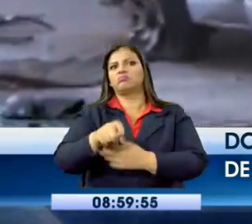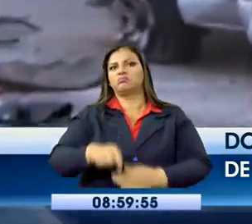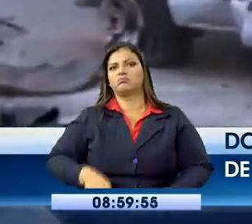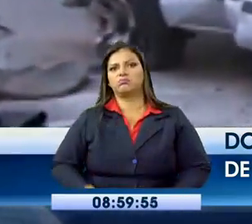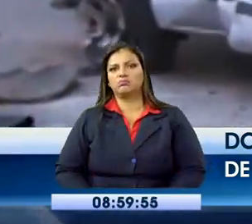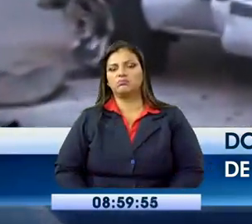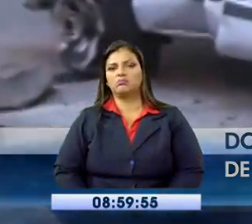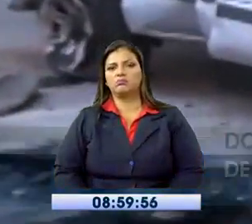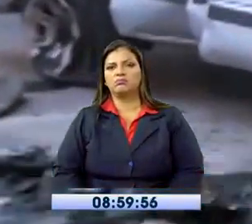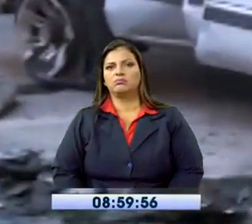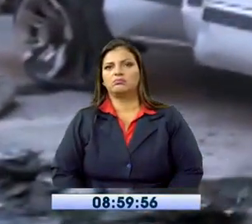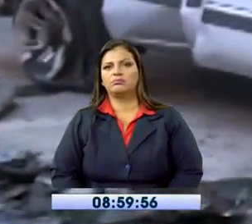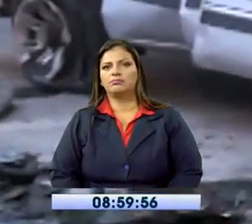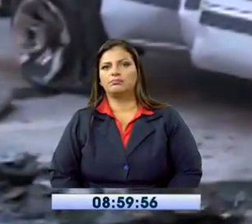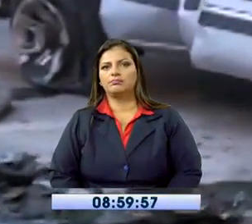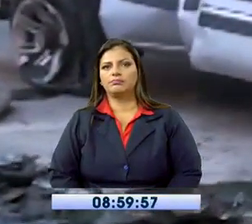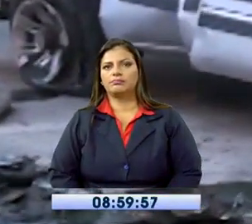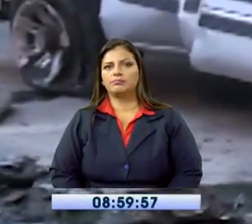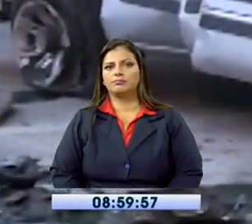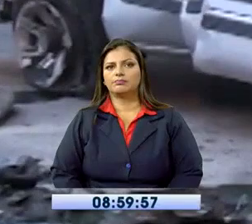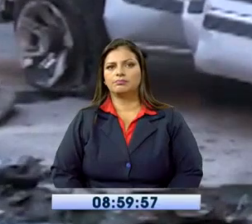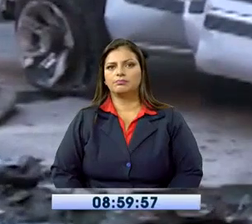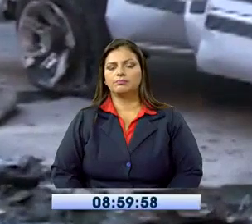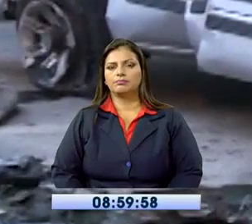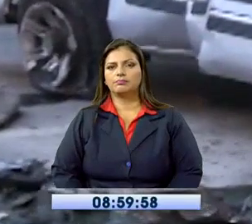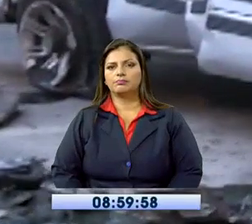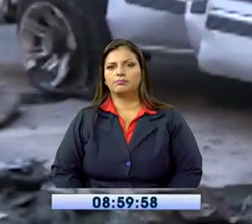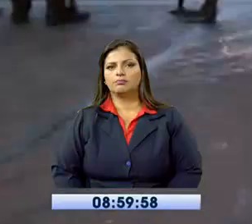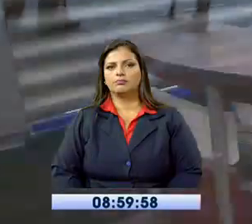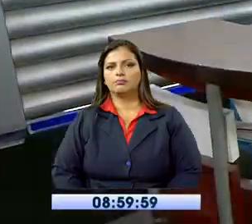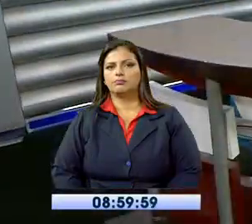En Chimborazo informó Darwin Altamirano.